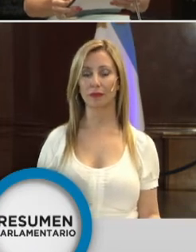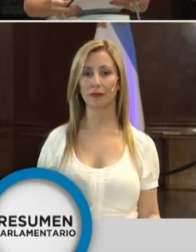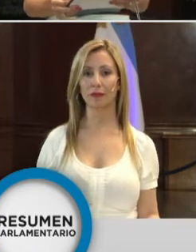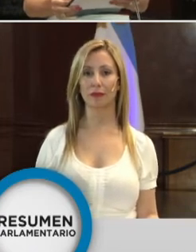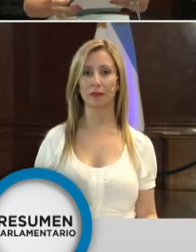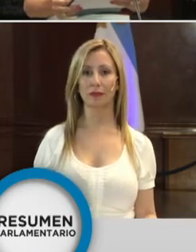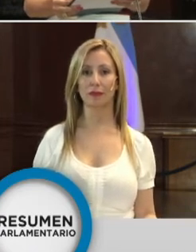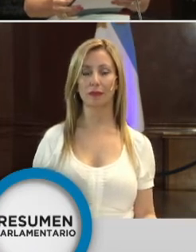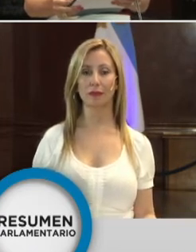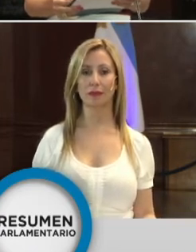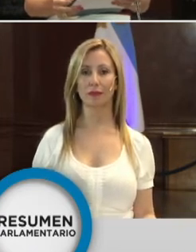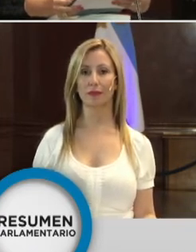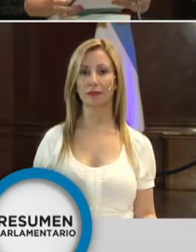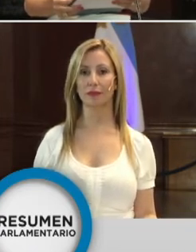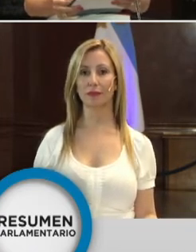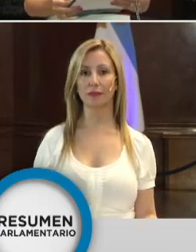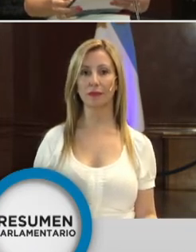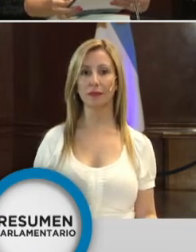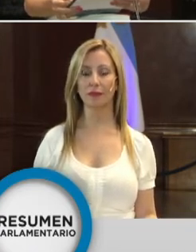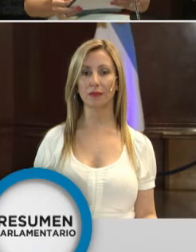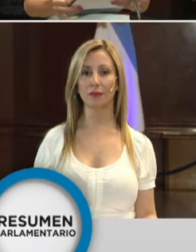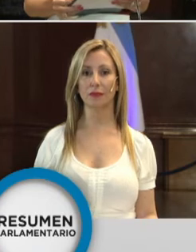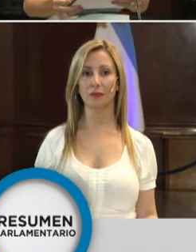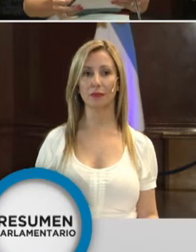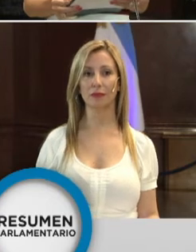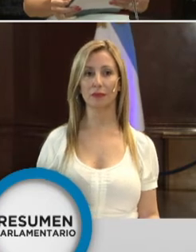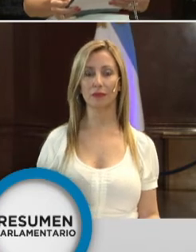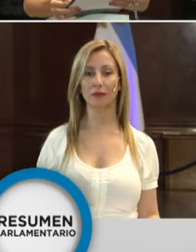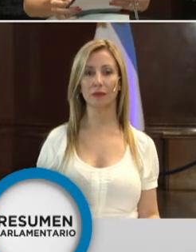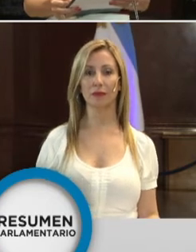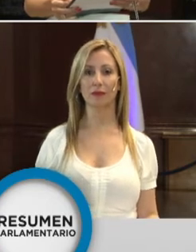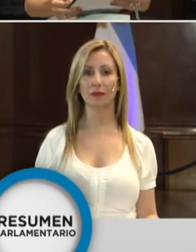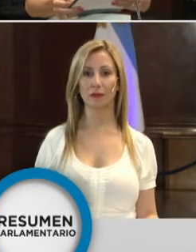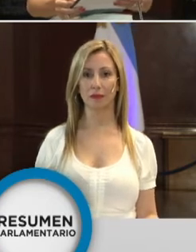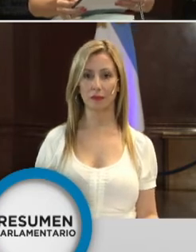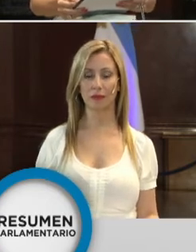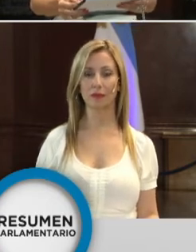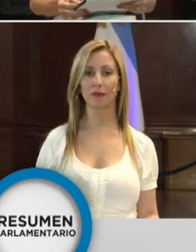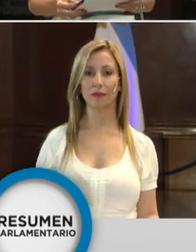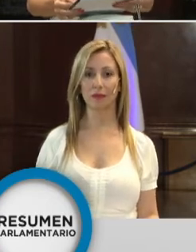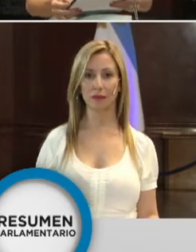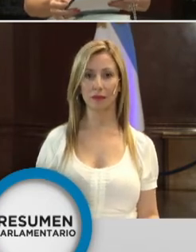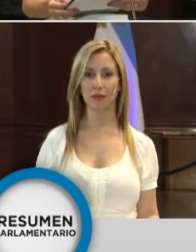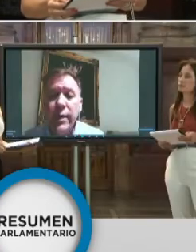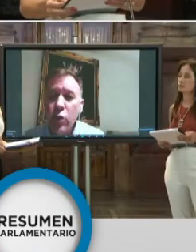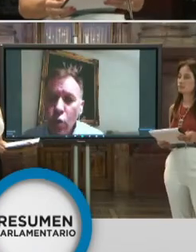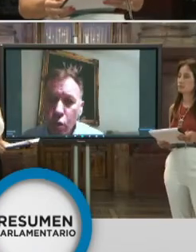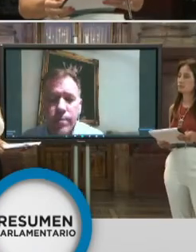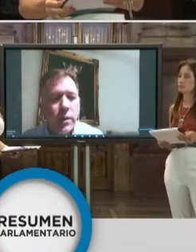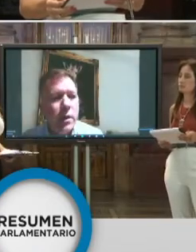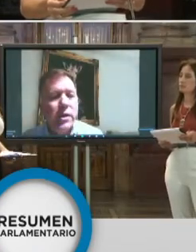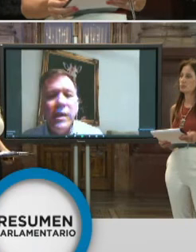viva? Y un dato muy particular. La provincia de Misiones es la segunda provincia más pequeña de la Argentina, en